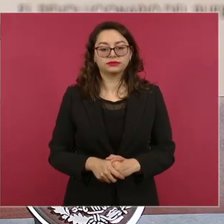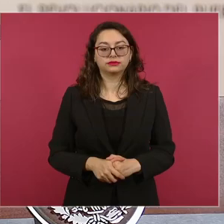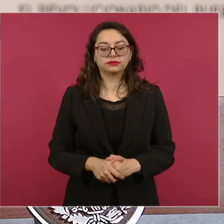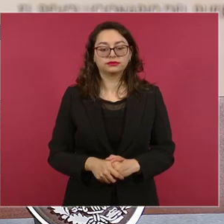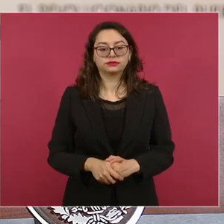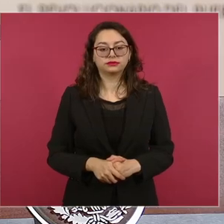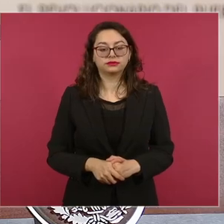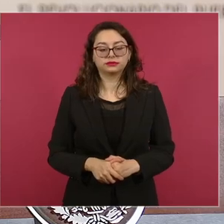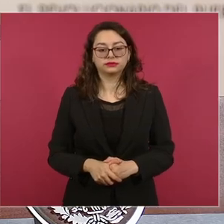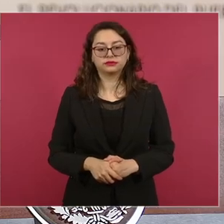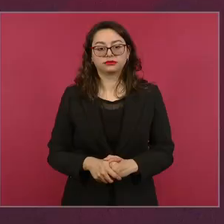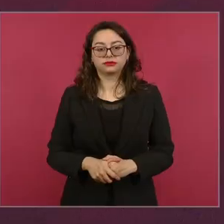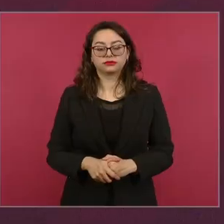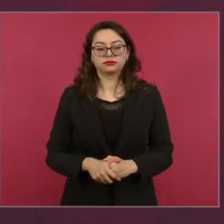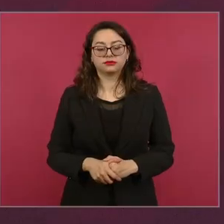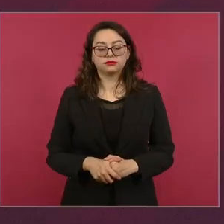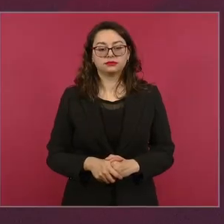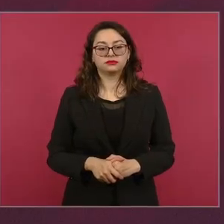en vez de